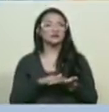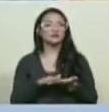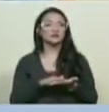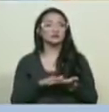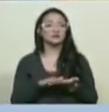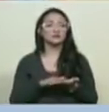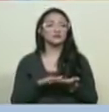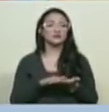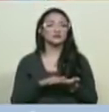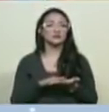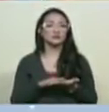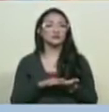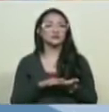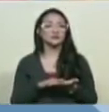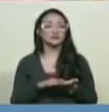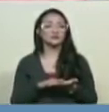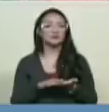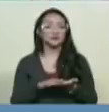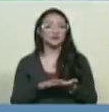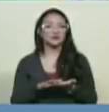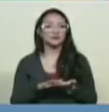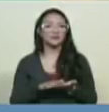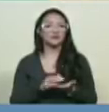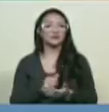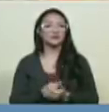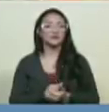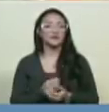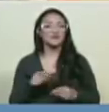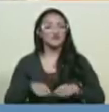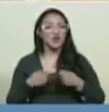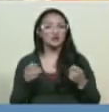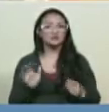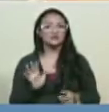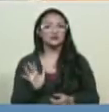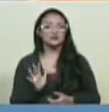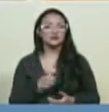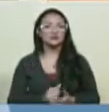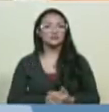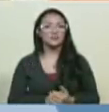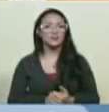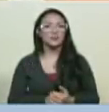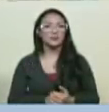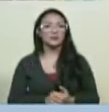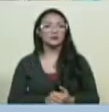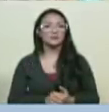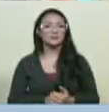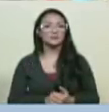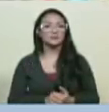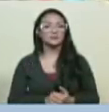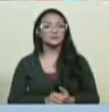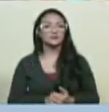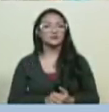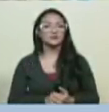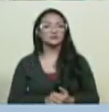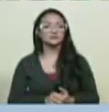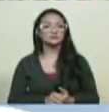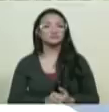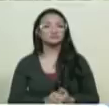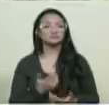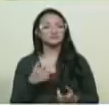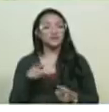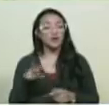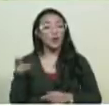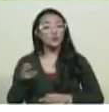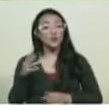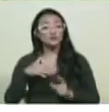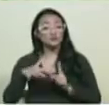nuestras diferencias por la vía del voto y no de la violencia. Y en este sentido, veámonos más bien en lo que ocurre en